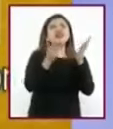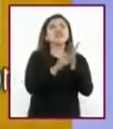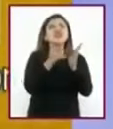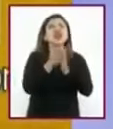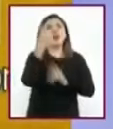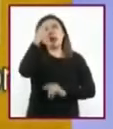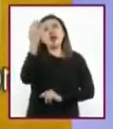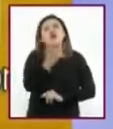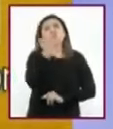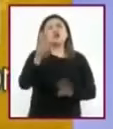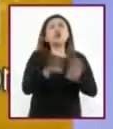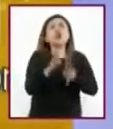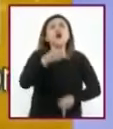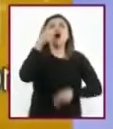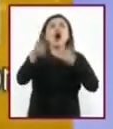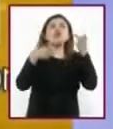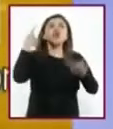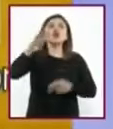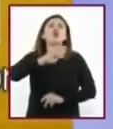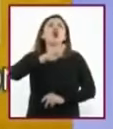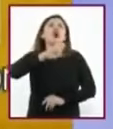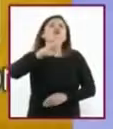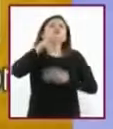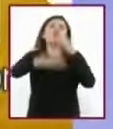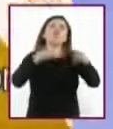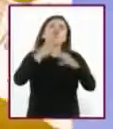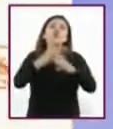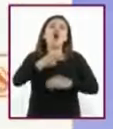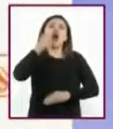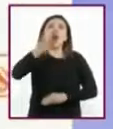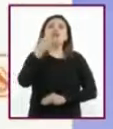de regionalismos del mundo hispanoparlante.